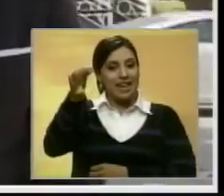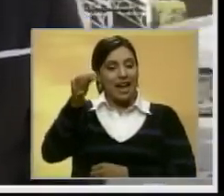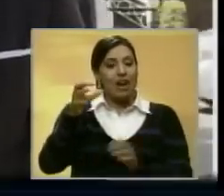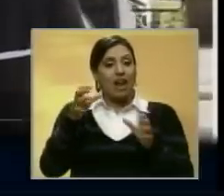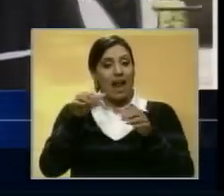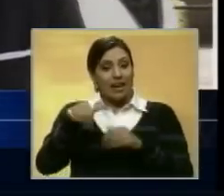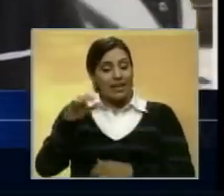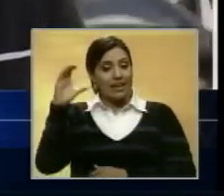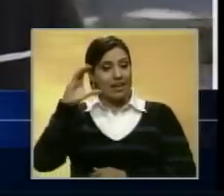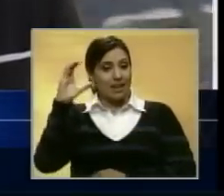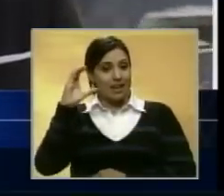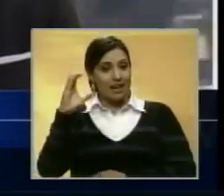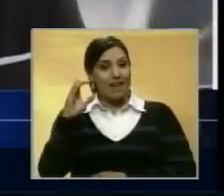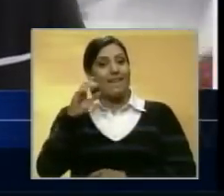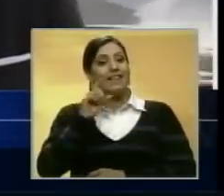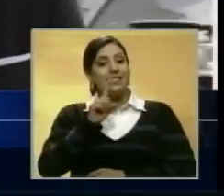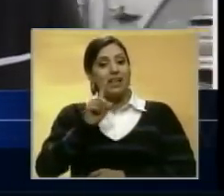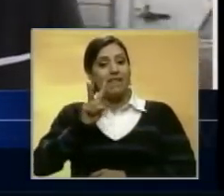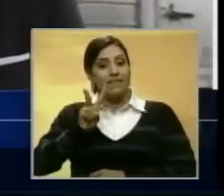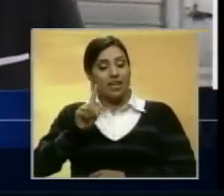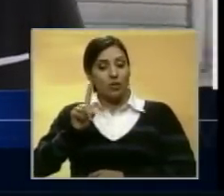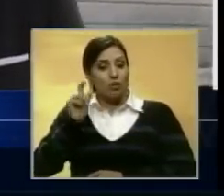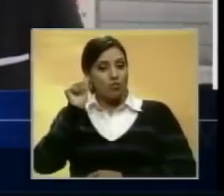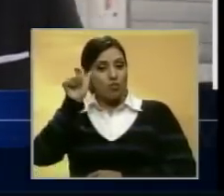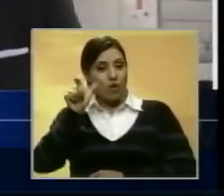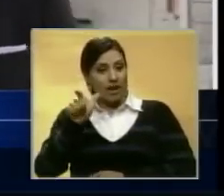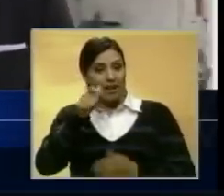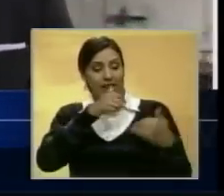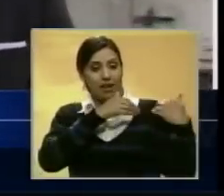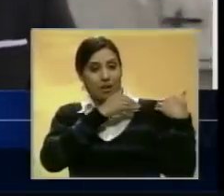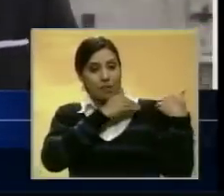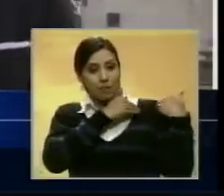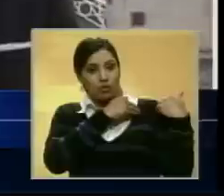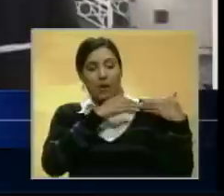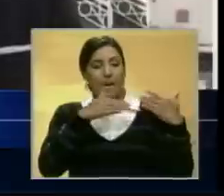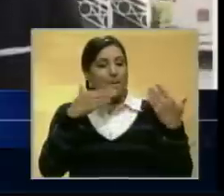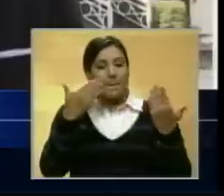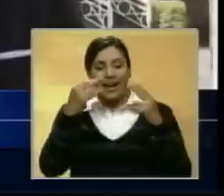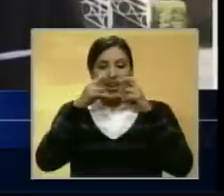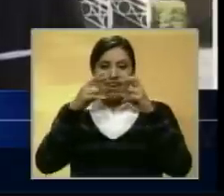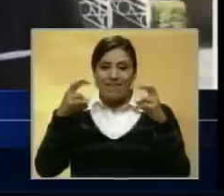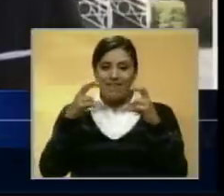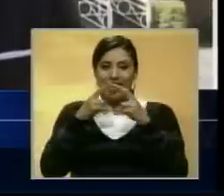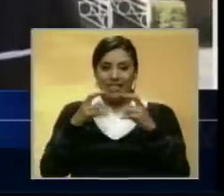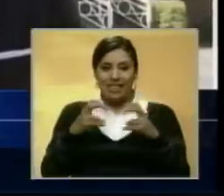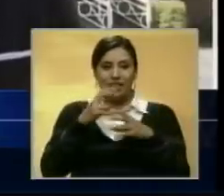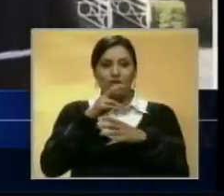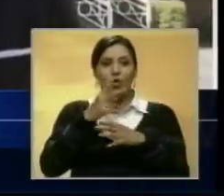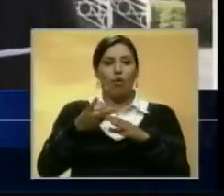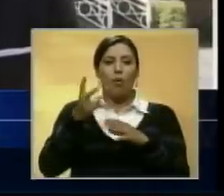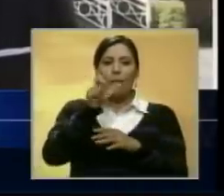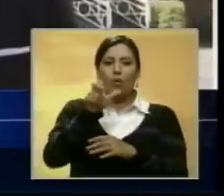área metropolitana de Caracas 121, Virdanis Contreras, para investigar